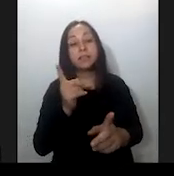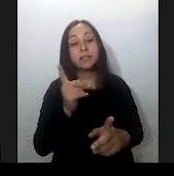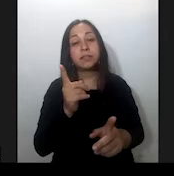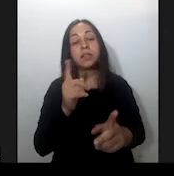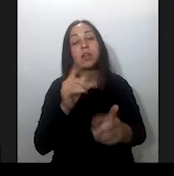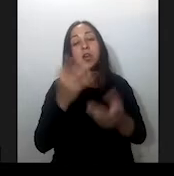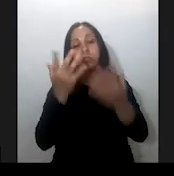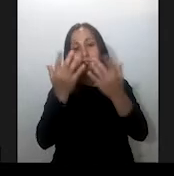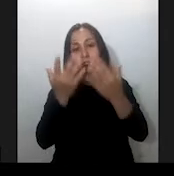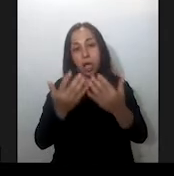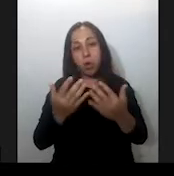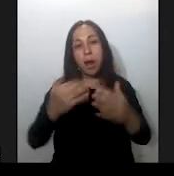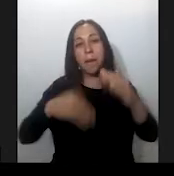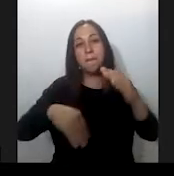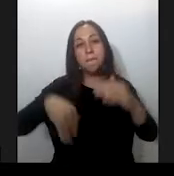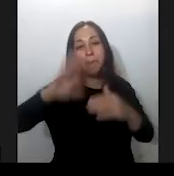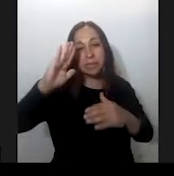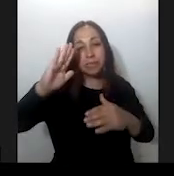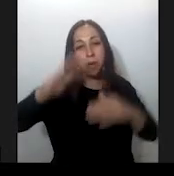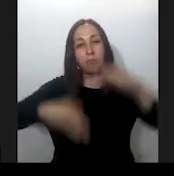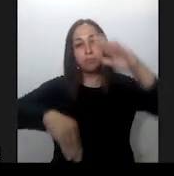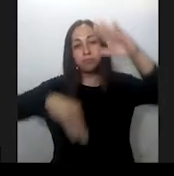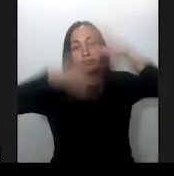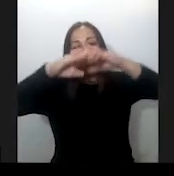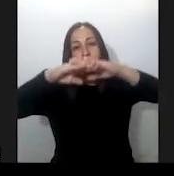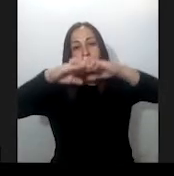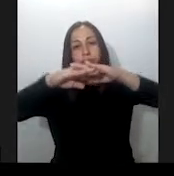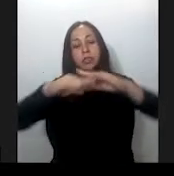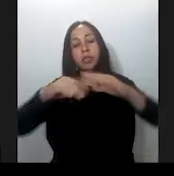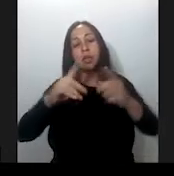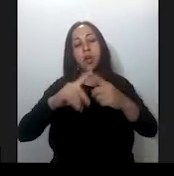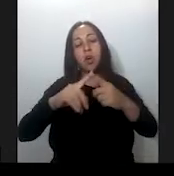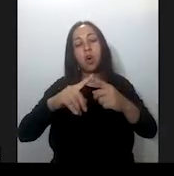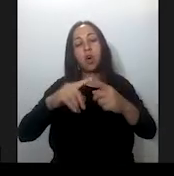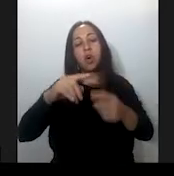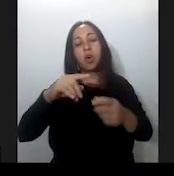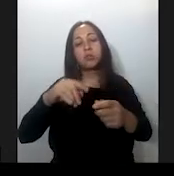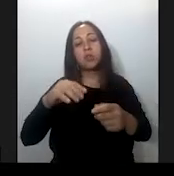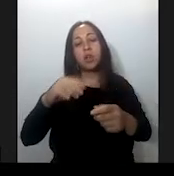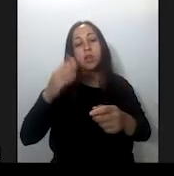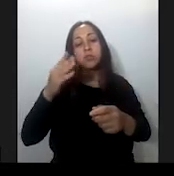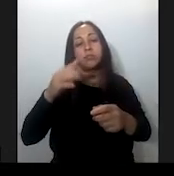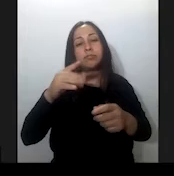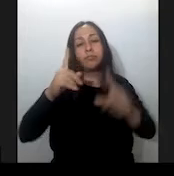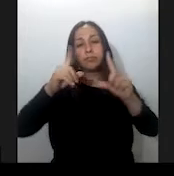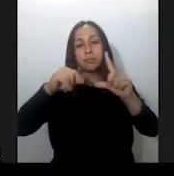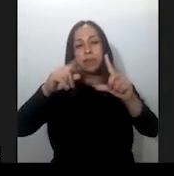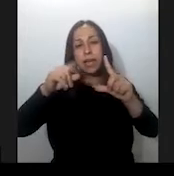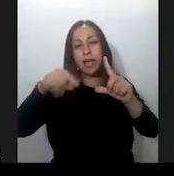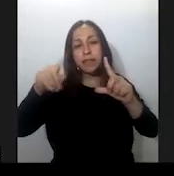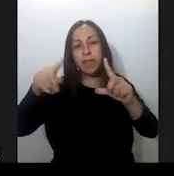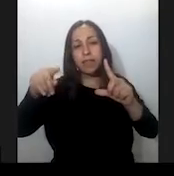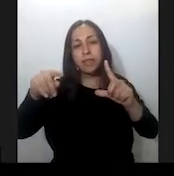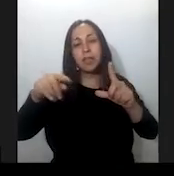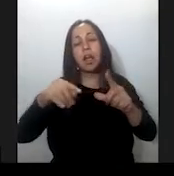muy conocida también, calcular los máximos, ¿no? Calcular, realizar conteo, calcular estadísticas. Entonces, hay un montón